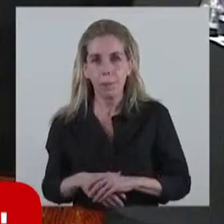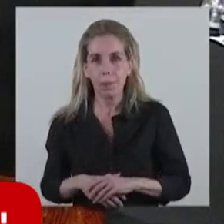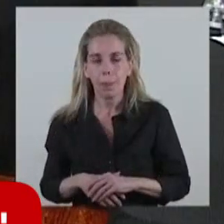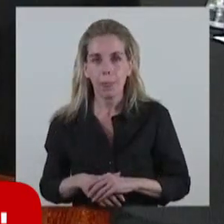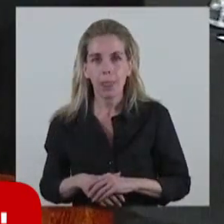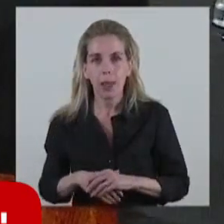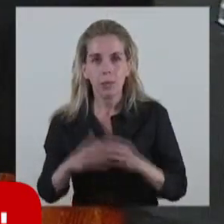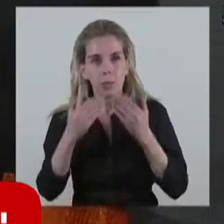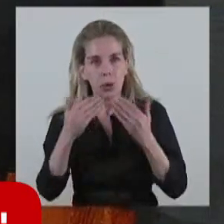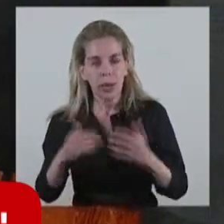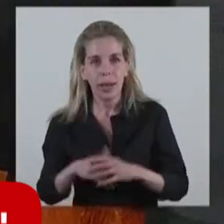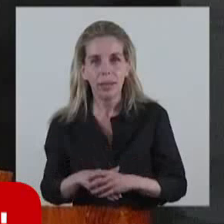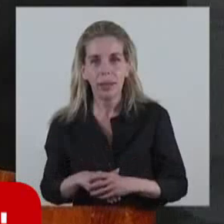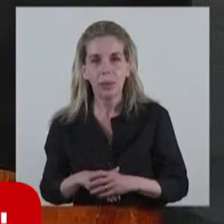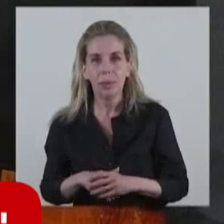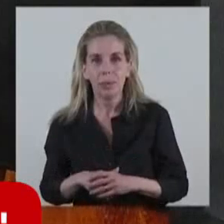Bueno, muchas gracias.